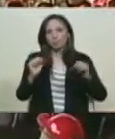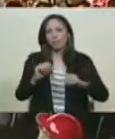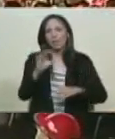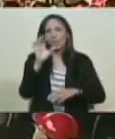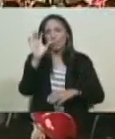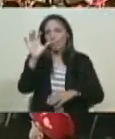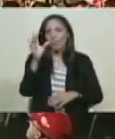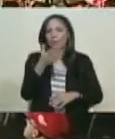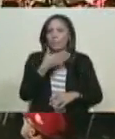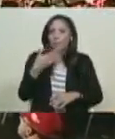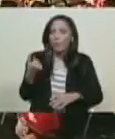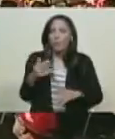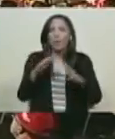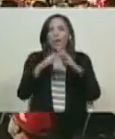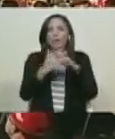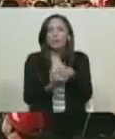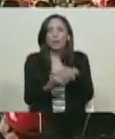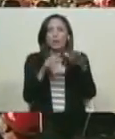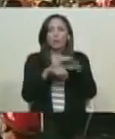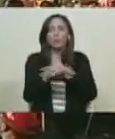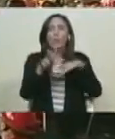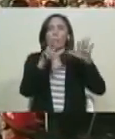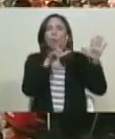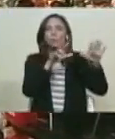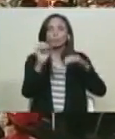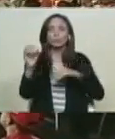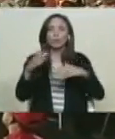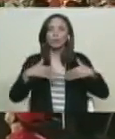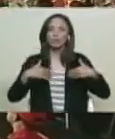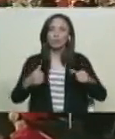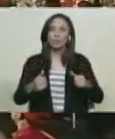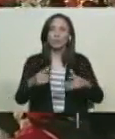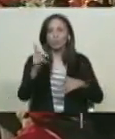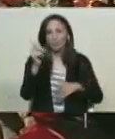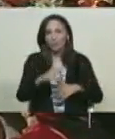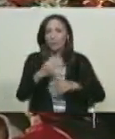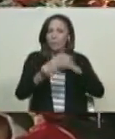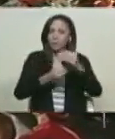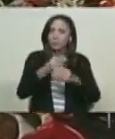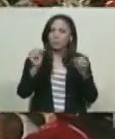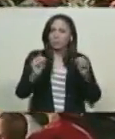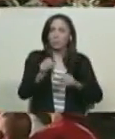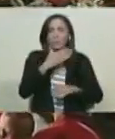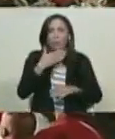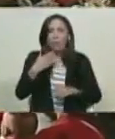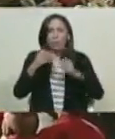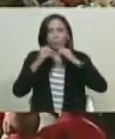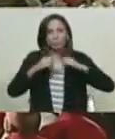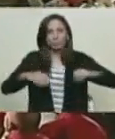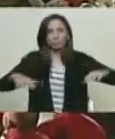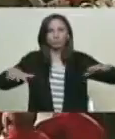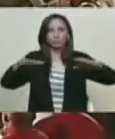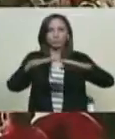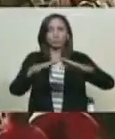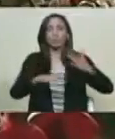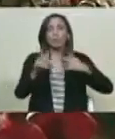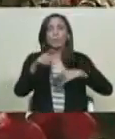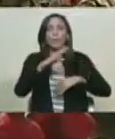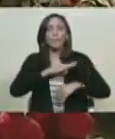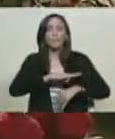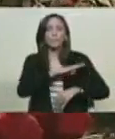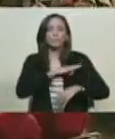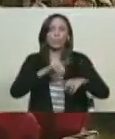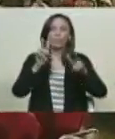barrio adentro 100% y 800 salud, tenemos que hacerlo. Claro que vamos a ampliar y mejorar la gran misión